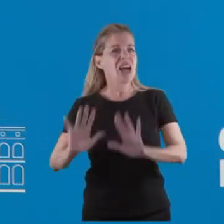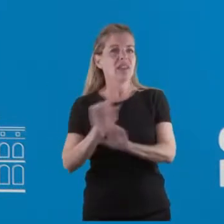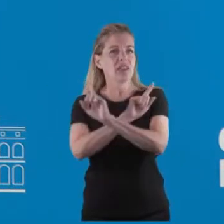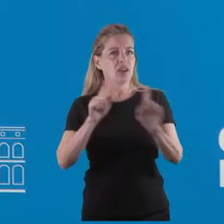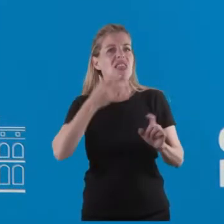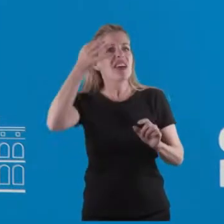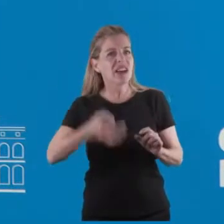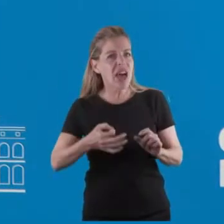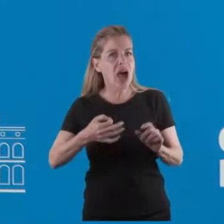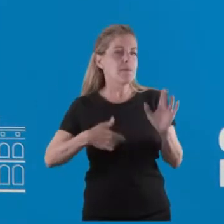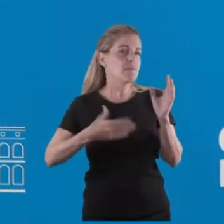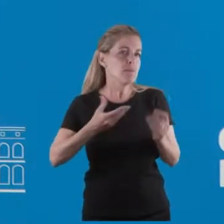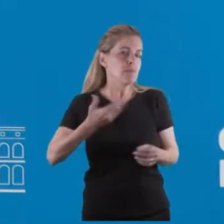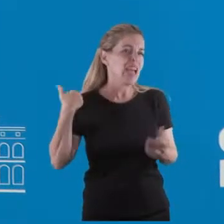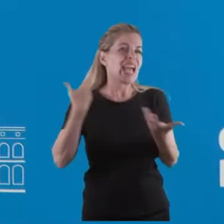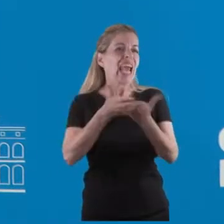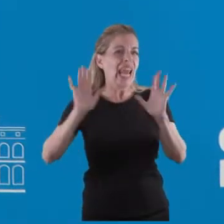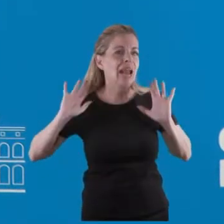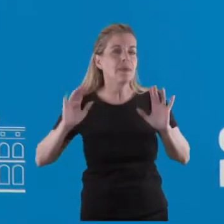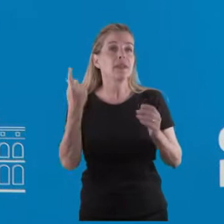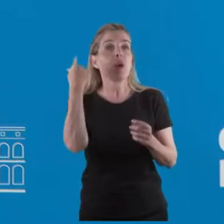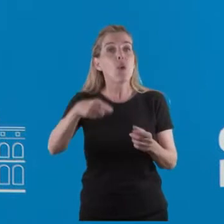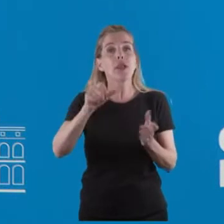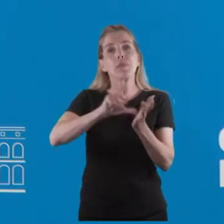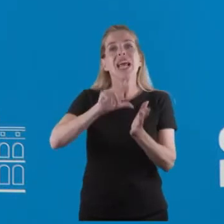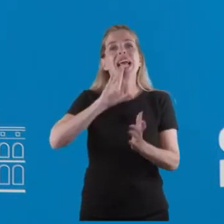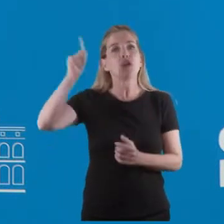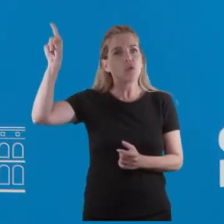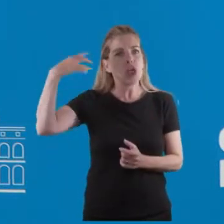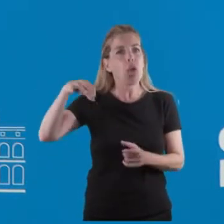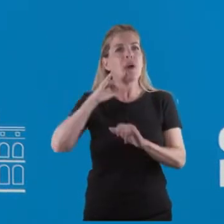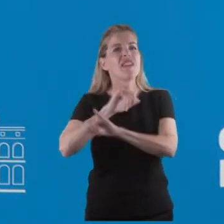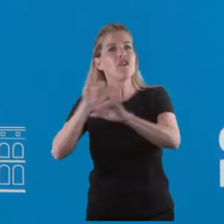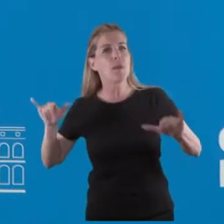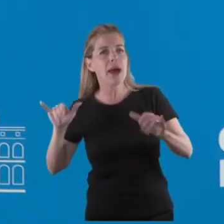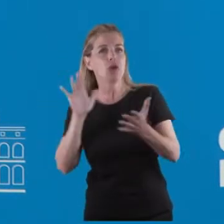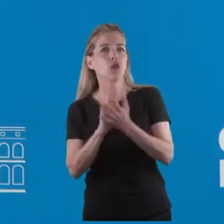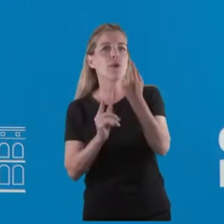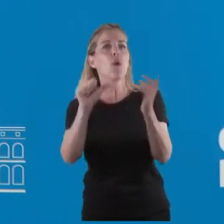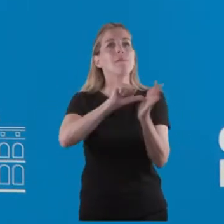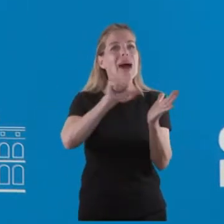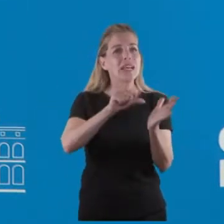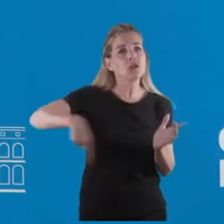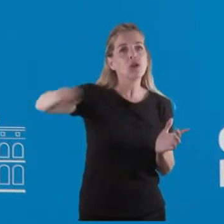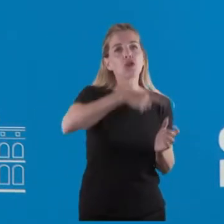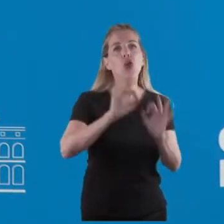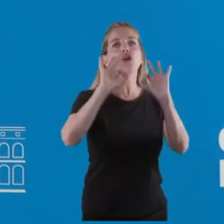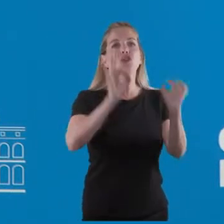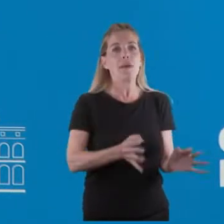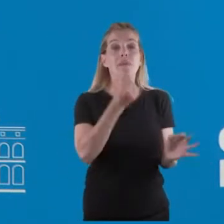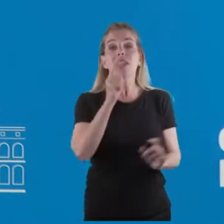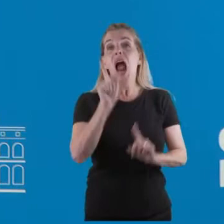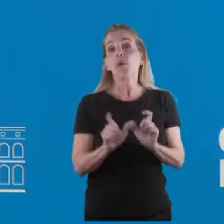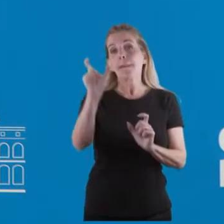generalmente cuando el departamento de estado de los eeuu tiene que decir algo con respecto a un país nos enteramos todos y hay algún funcionario del departamento